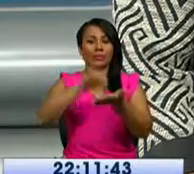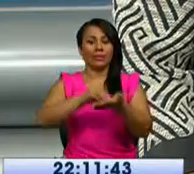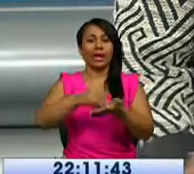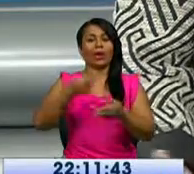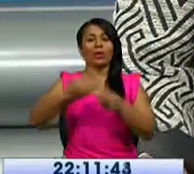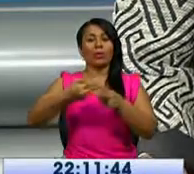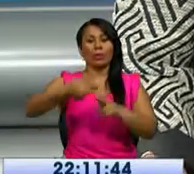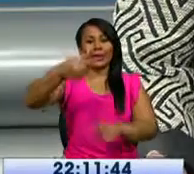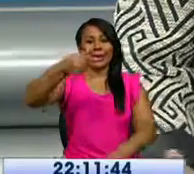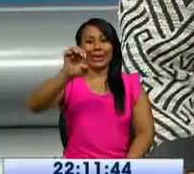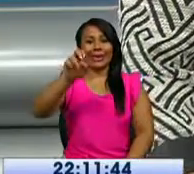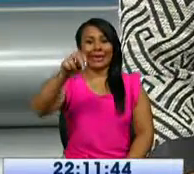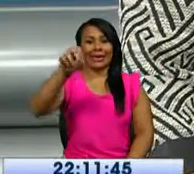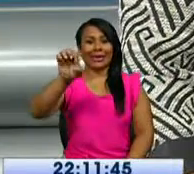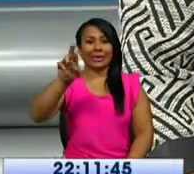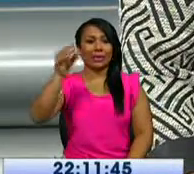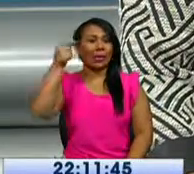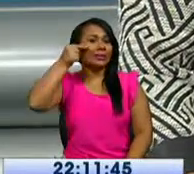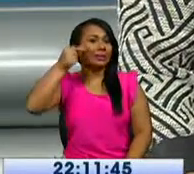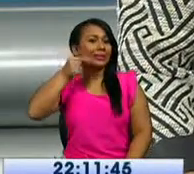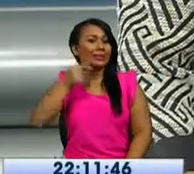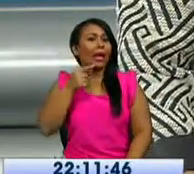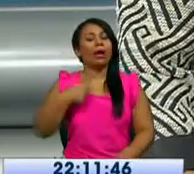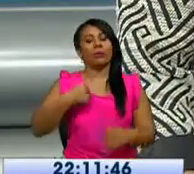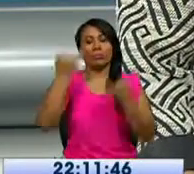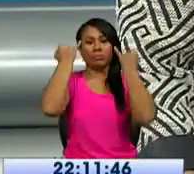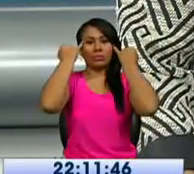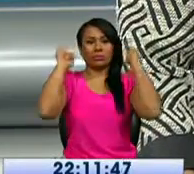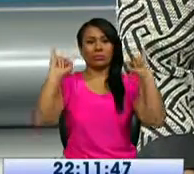identidad, pero de forma opcional.